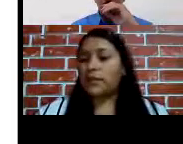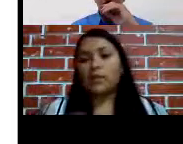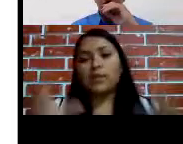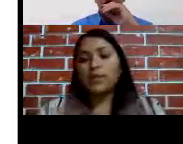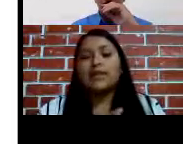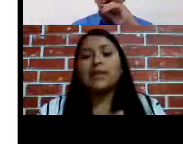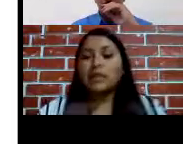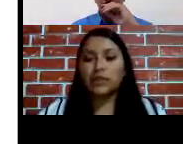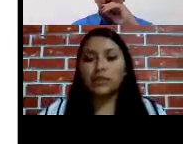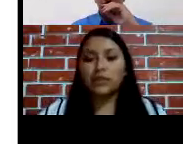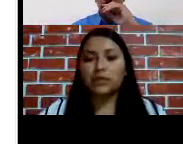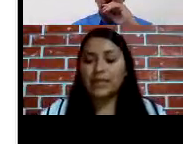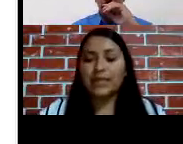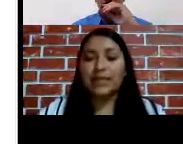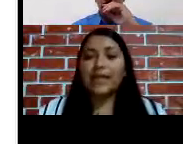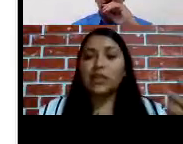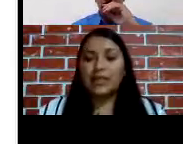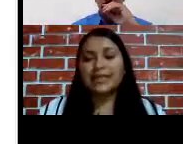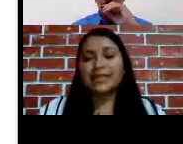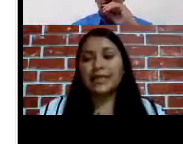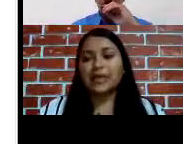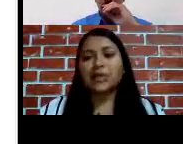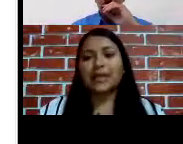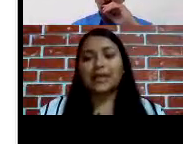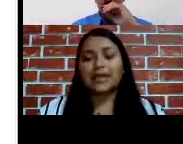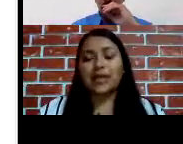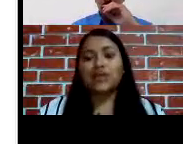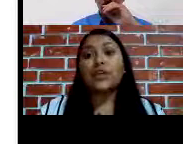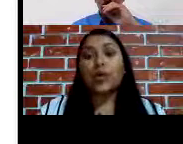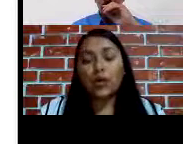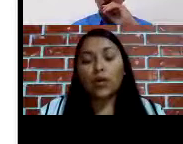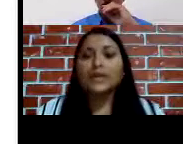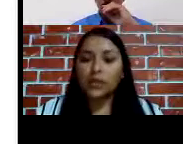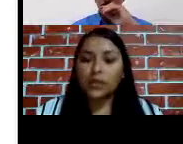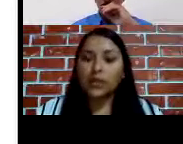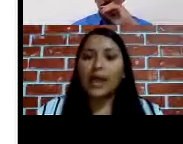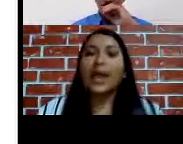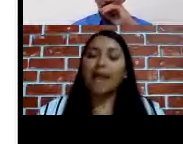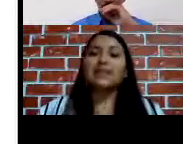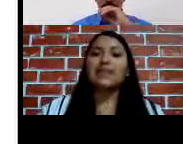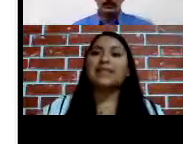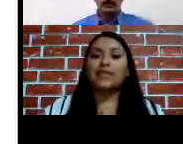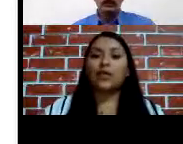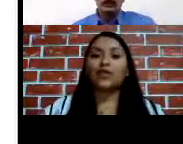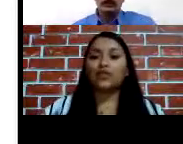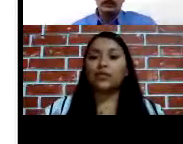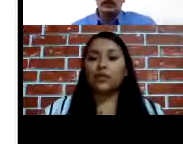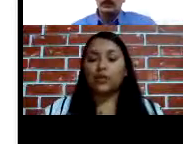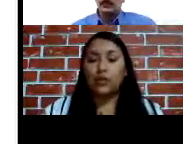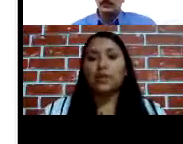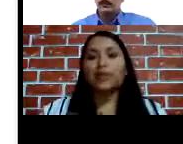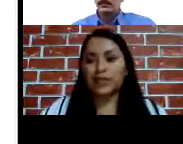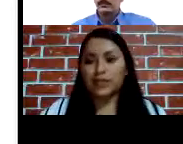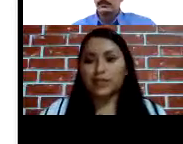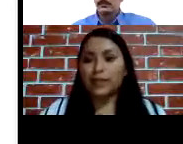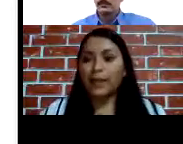un primo, cualquier persona. Entonces, no es necesario que sea un psicólogo o una psicóloga. A veces aquí se confunde un poquito